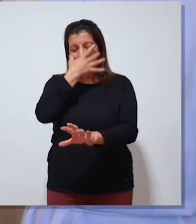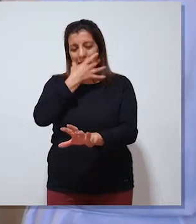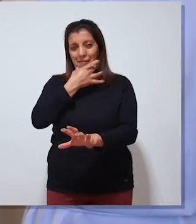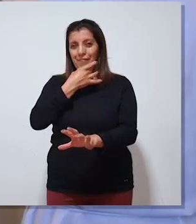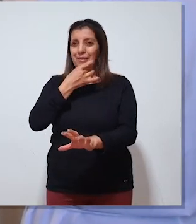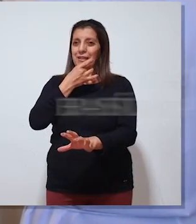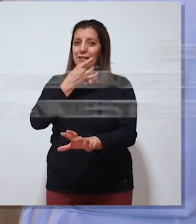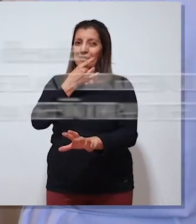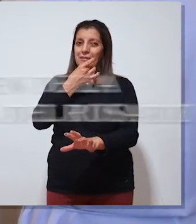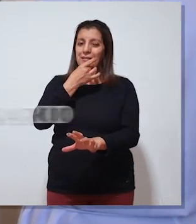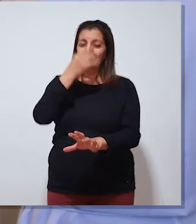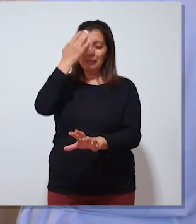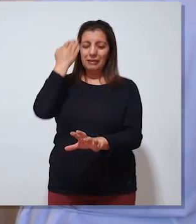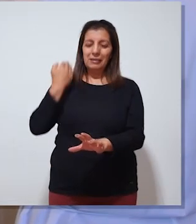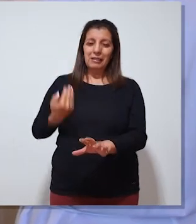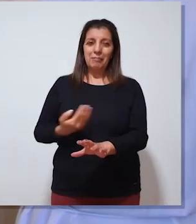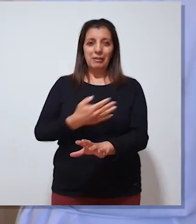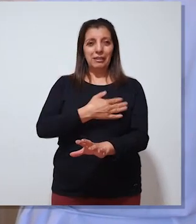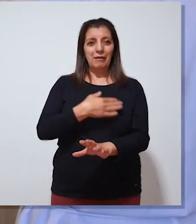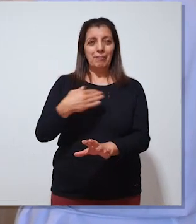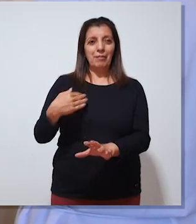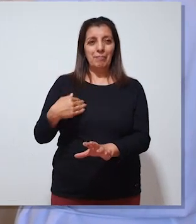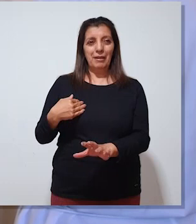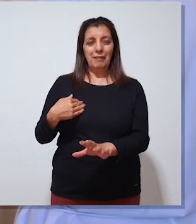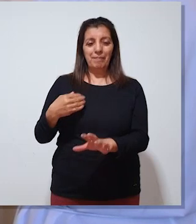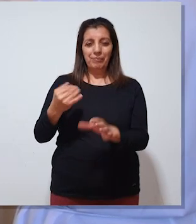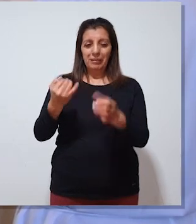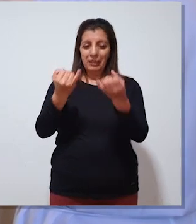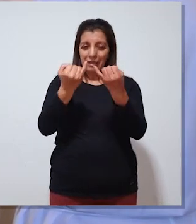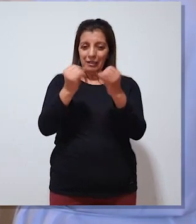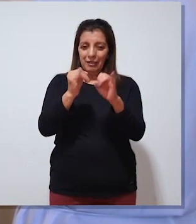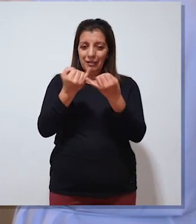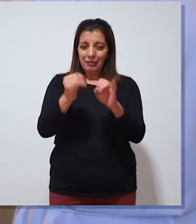Hay un signo de esperanza en tu imagen.